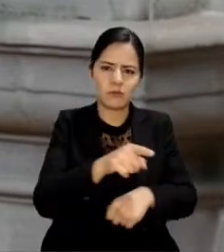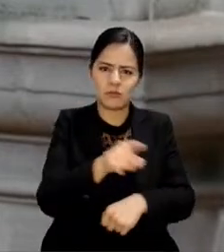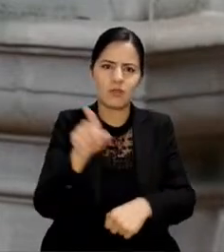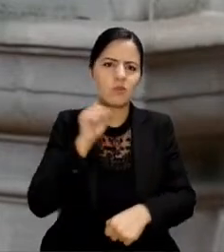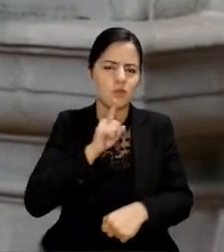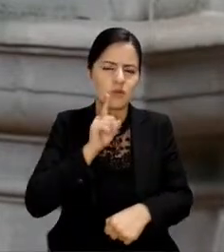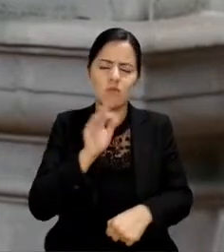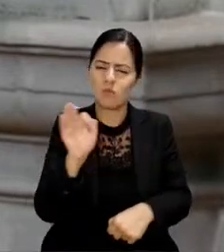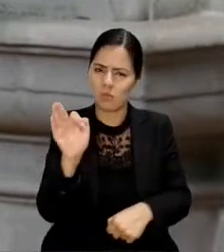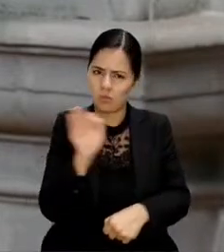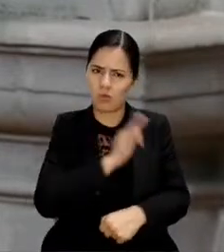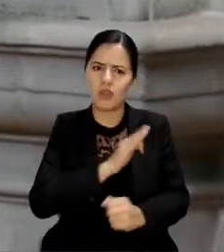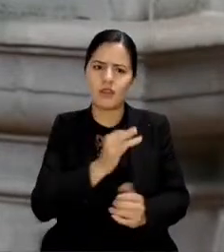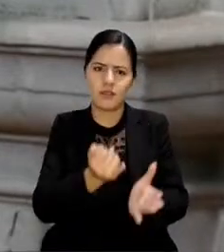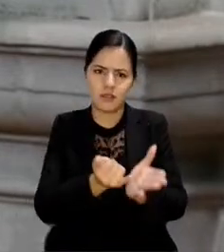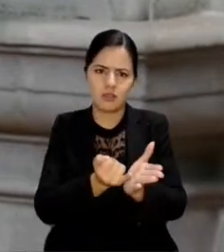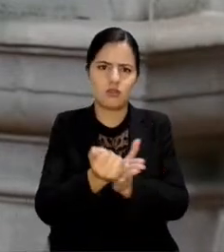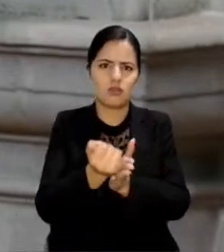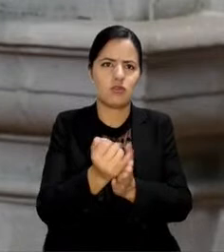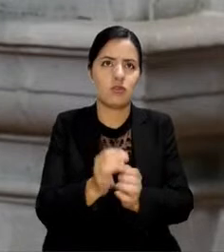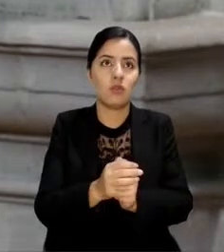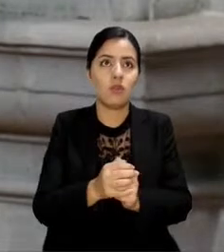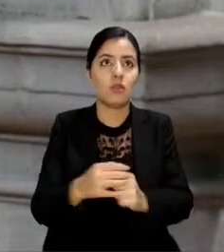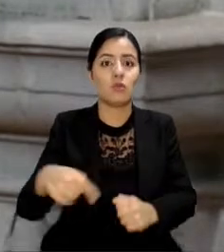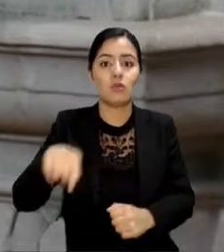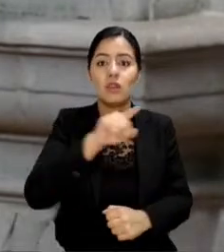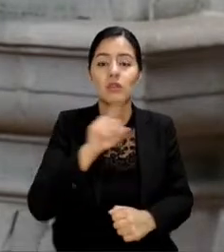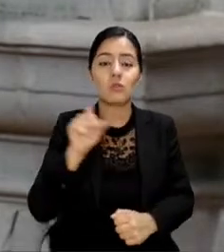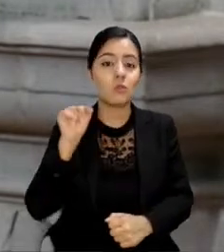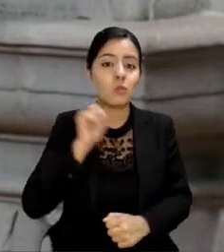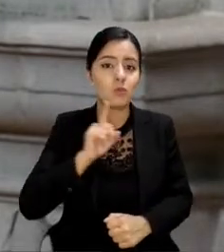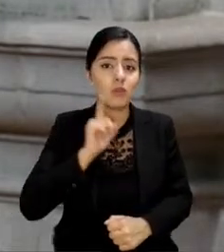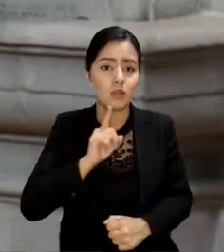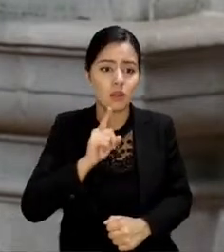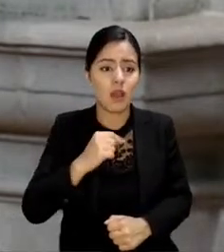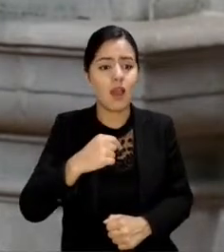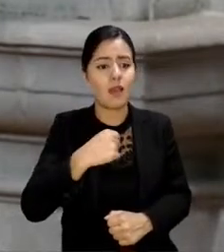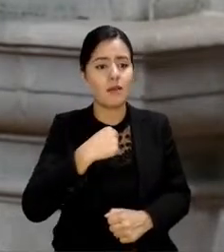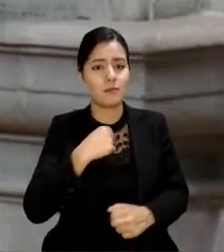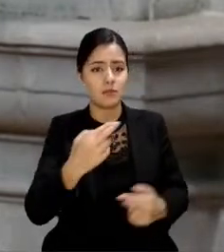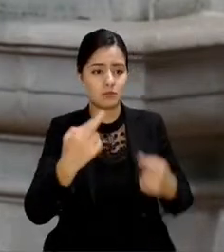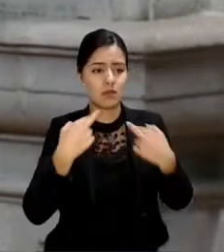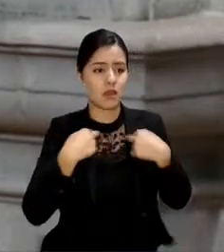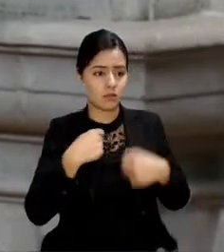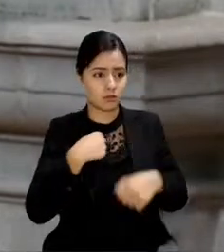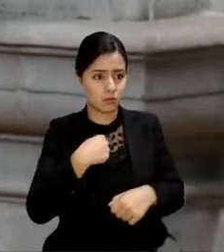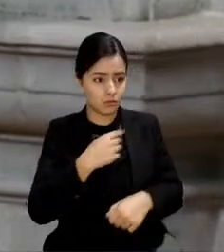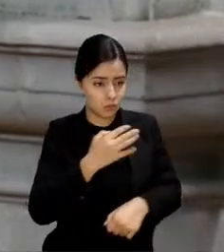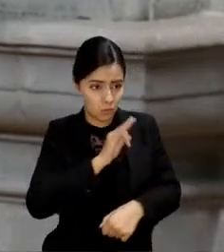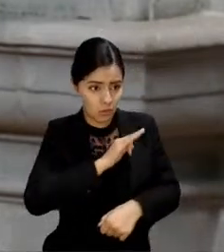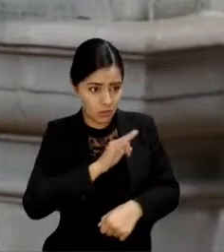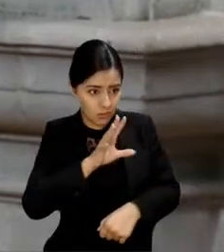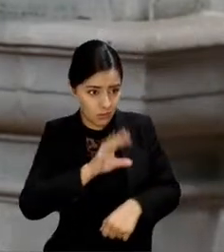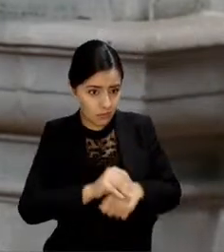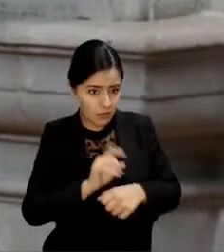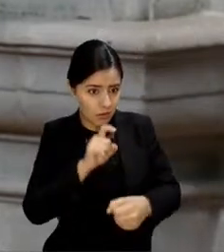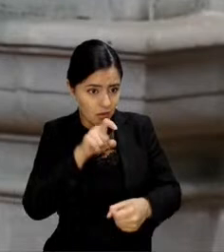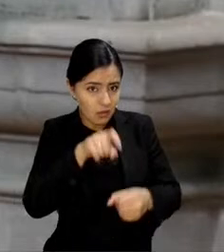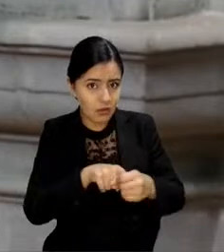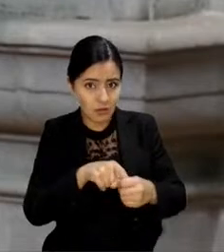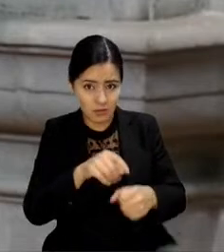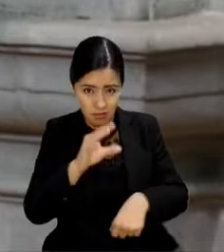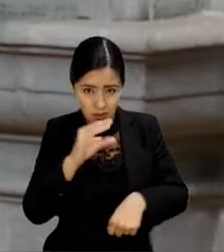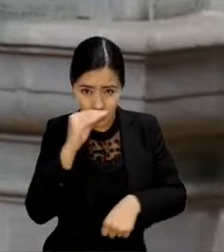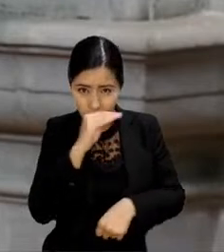nuestra capacidad para tomar decisiones. A ninguna de nosotras nos han regalado la posibilidad de estar aquí y a ninguna